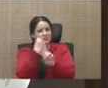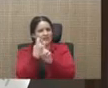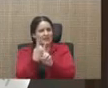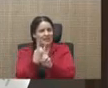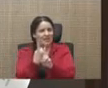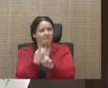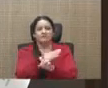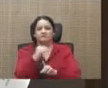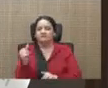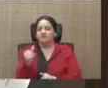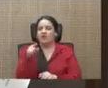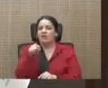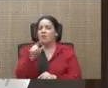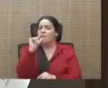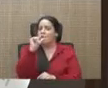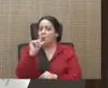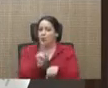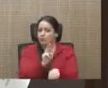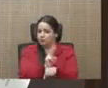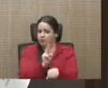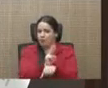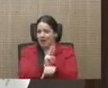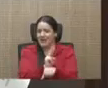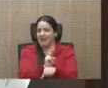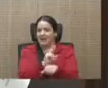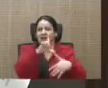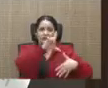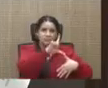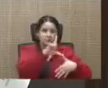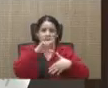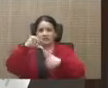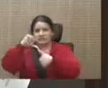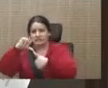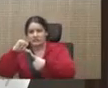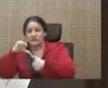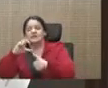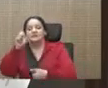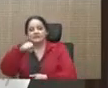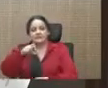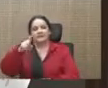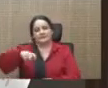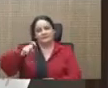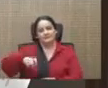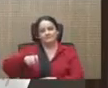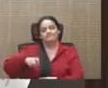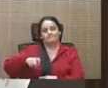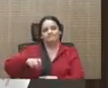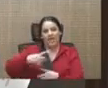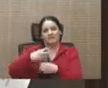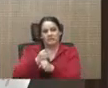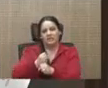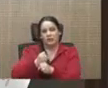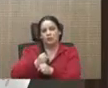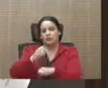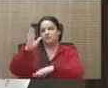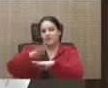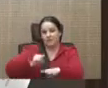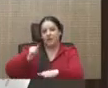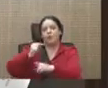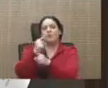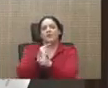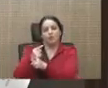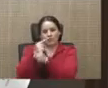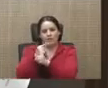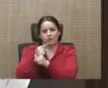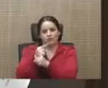poco usual en el contexto latinoamericano y en Centroamérica, sí ameritaba una moción de censura de parte de la Asamblea Legislativa.